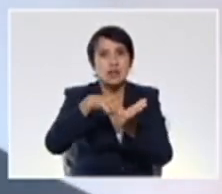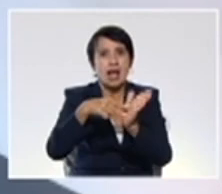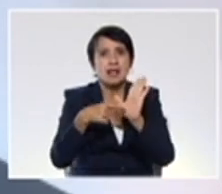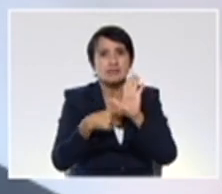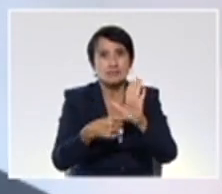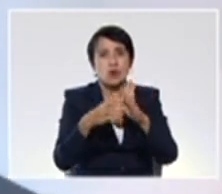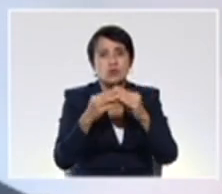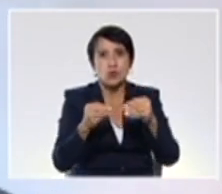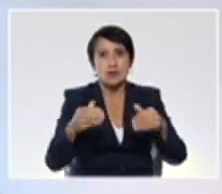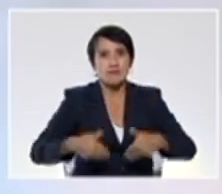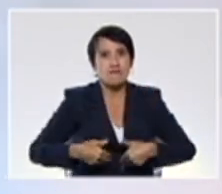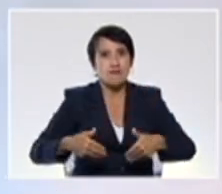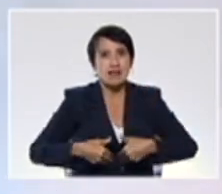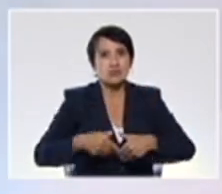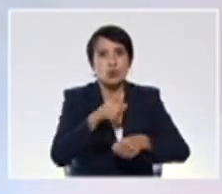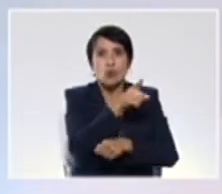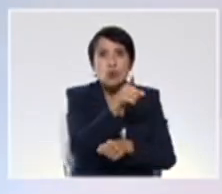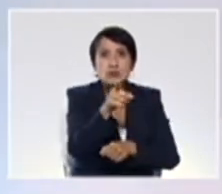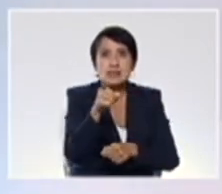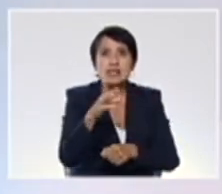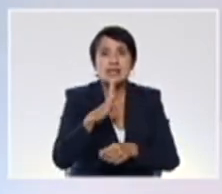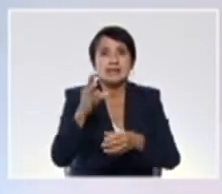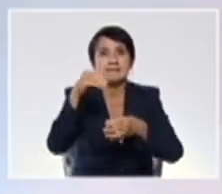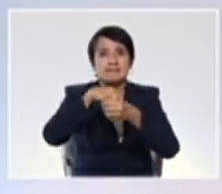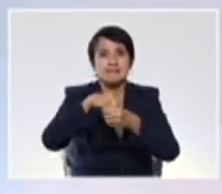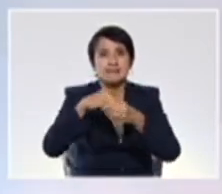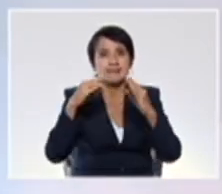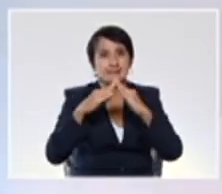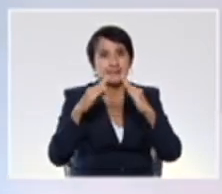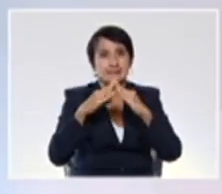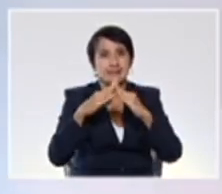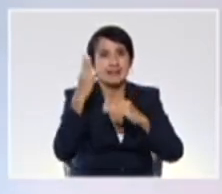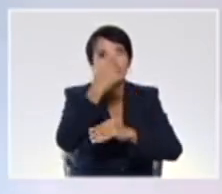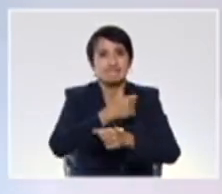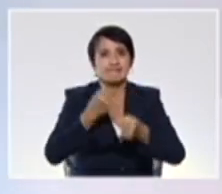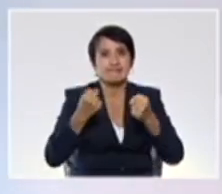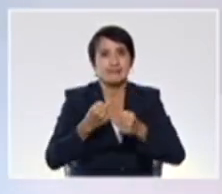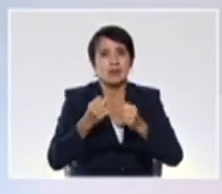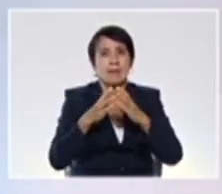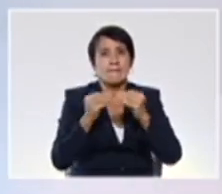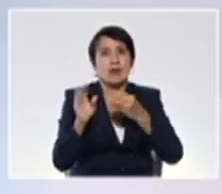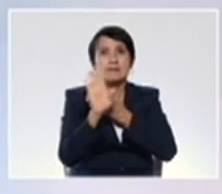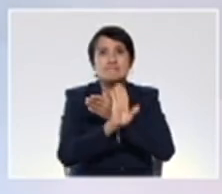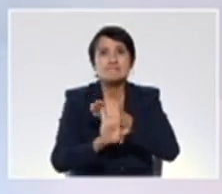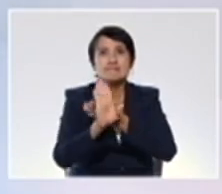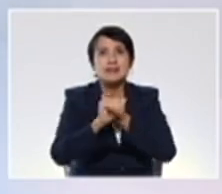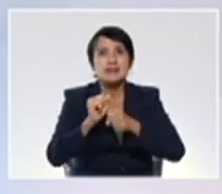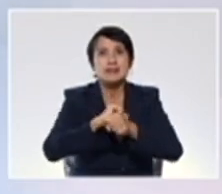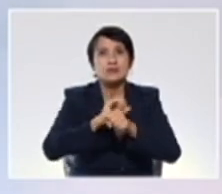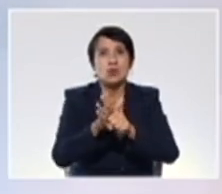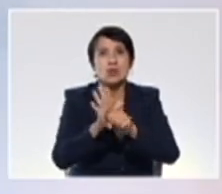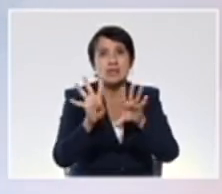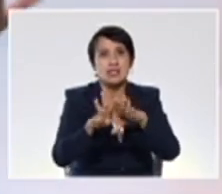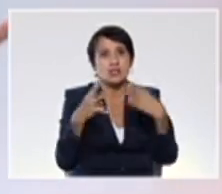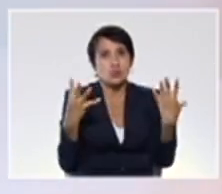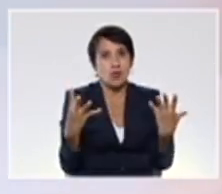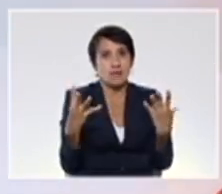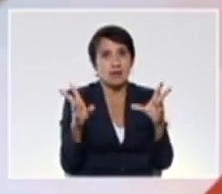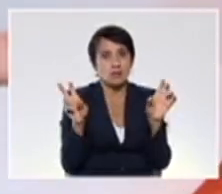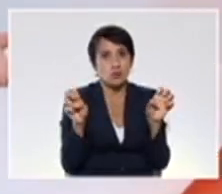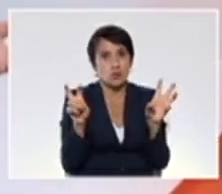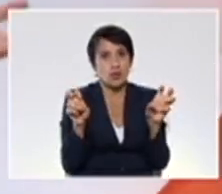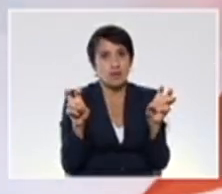un máximo esfuerzo para que ustedes se puedan quedar seguras y seguros en casa, protegidos ante el COVID-19 y sus